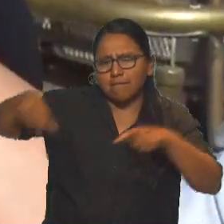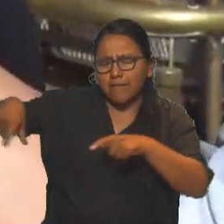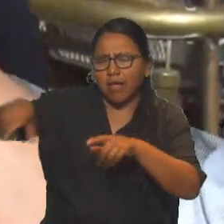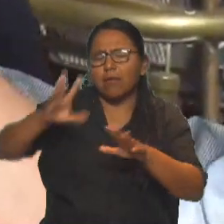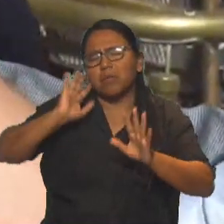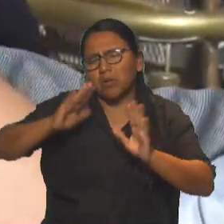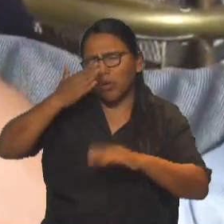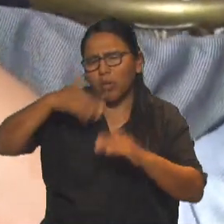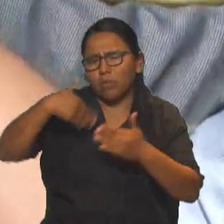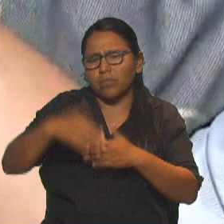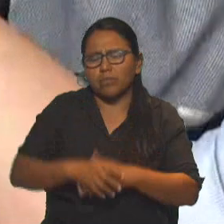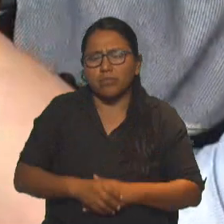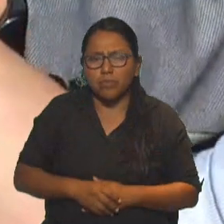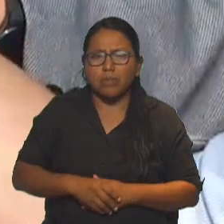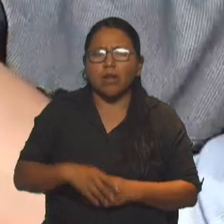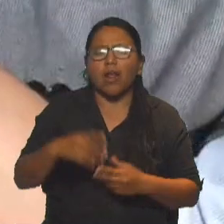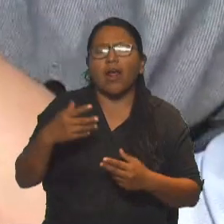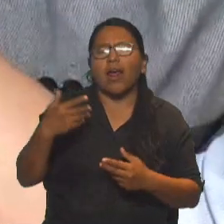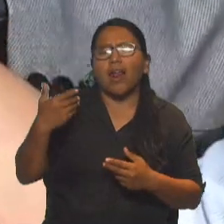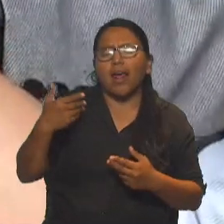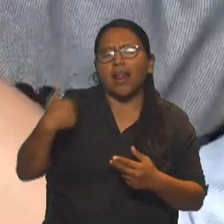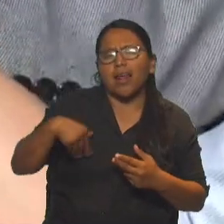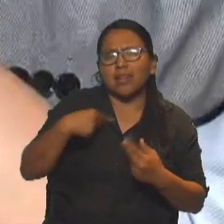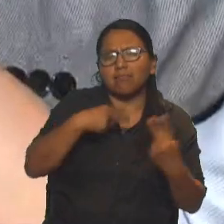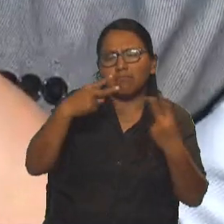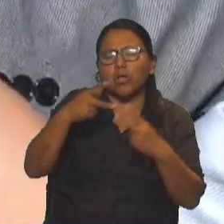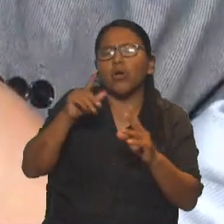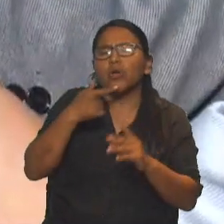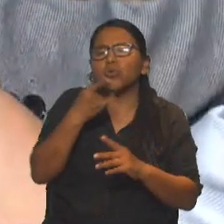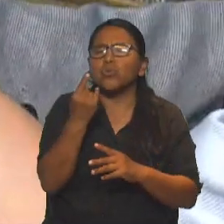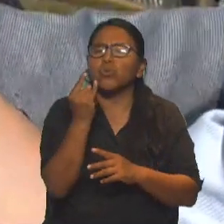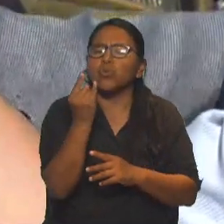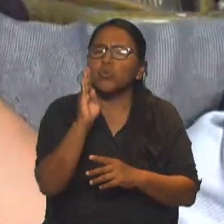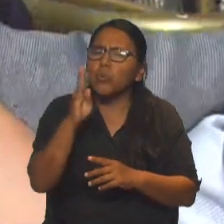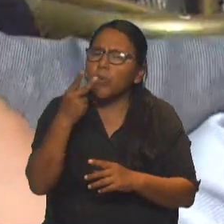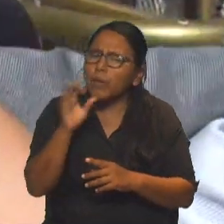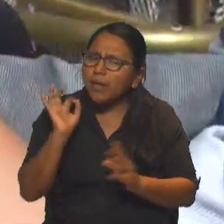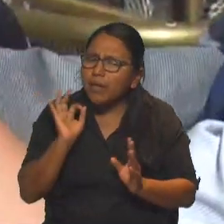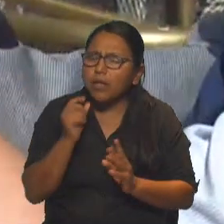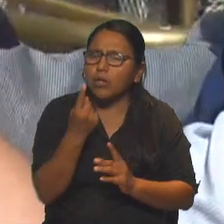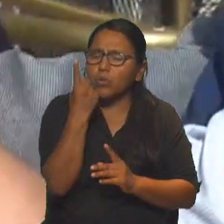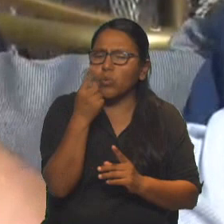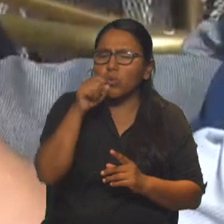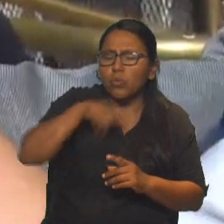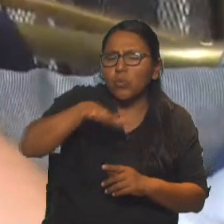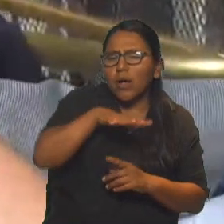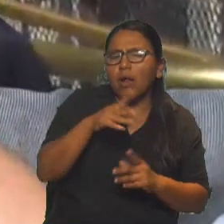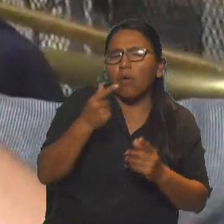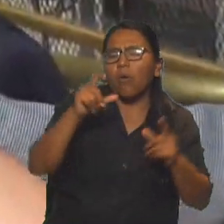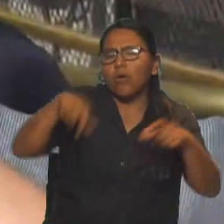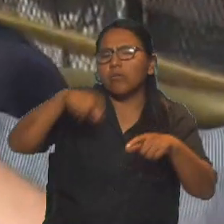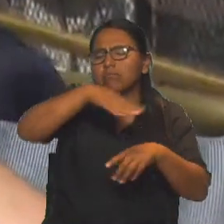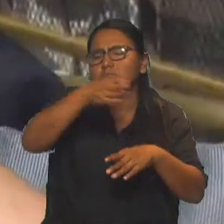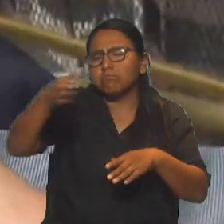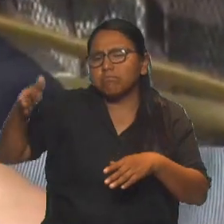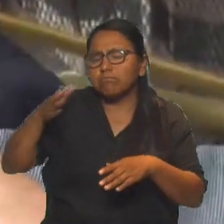eso después lo... ¿La selección argentina va a recorrer el país o No, estamos hablando del sub-20, ¿no? Sí, por eso, ¿pero van a jugar en una sola sede o van a recorrer varios estadios? No se sabe todavía.